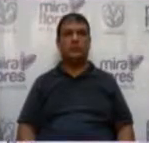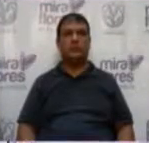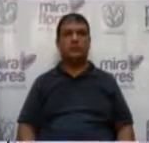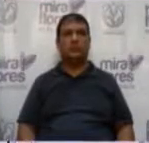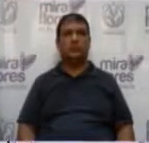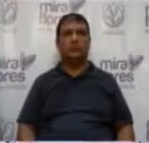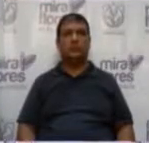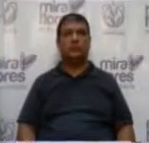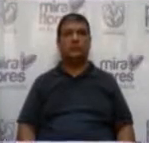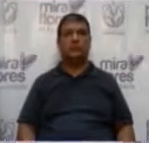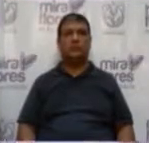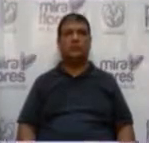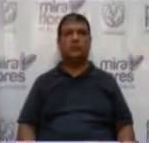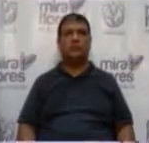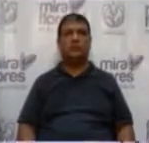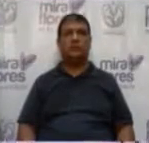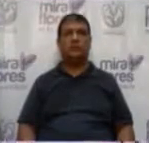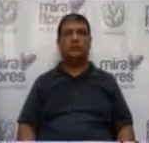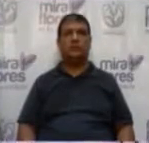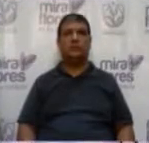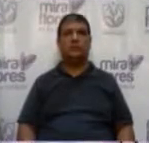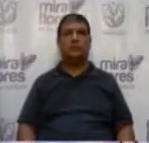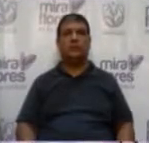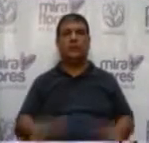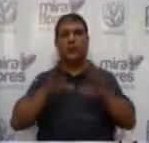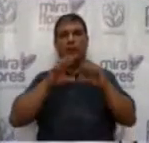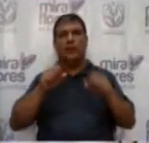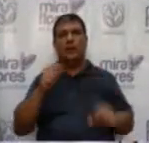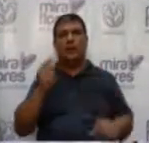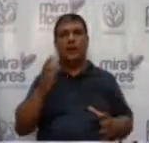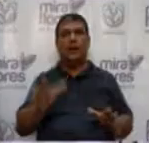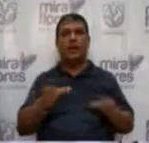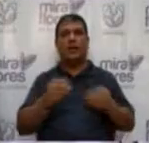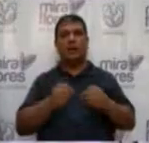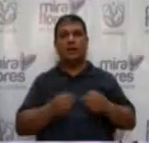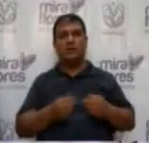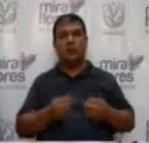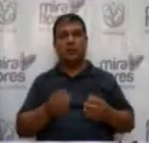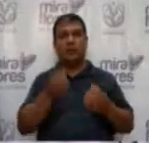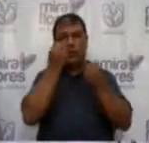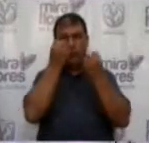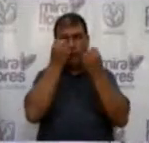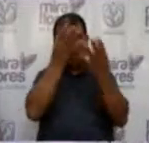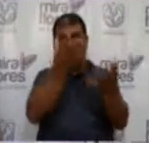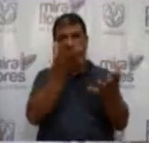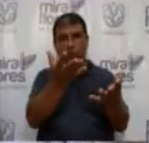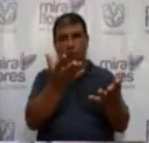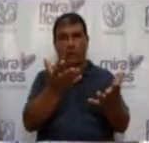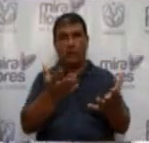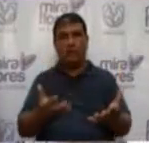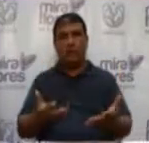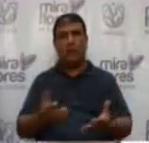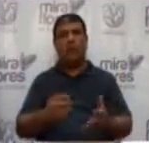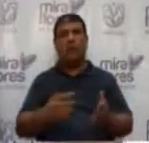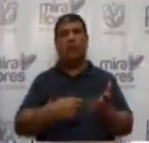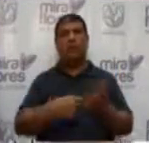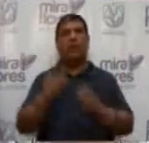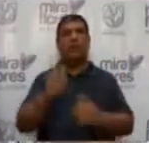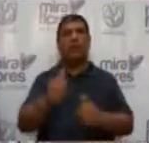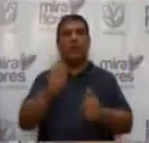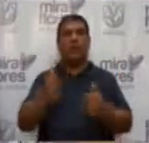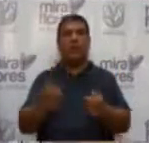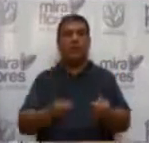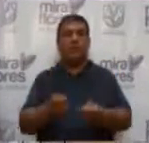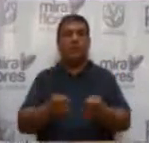ocurrido. Señor alcalde, la Secretaría General ha recibido un informe remitido por la Gerencia